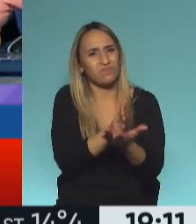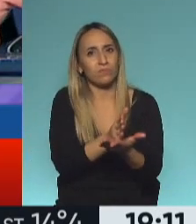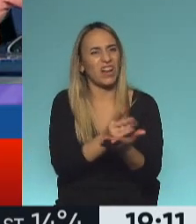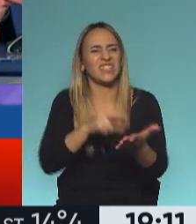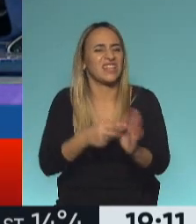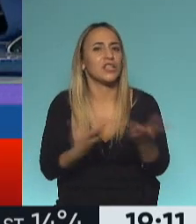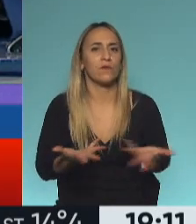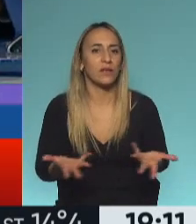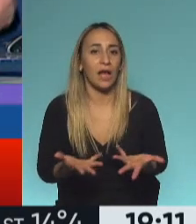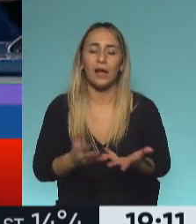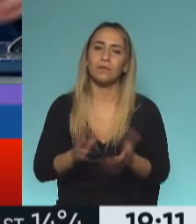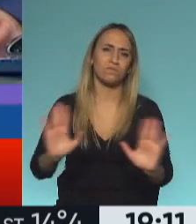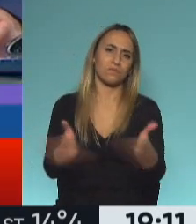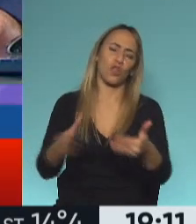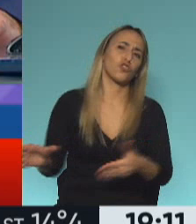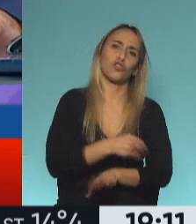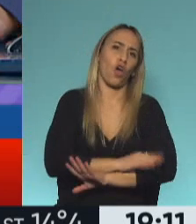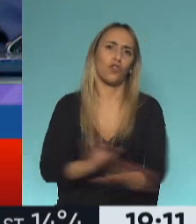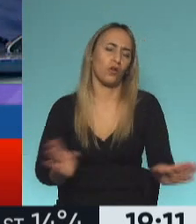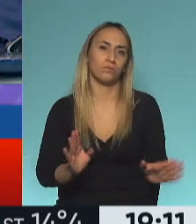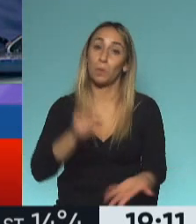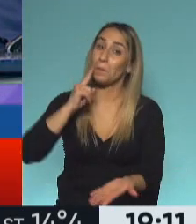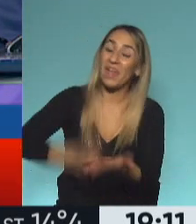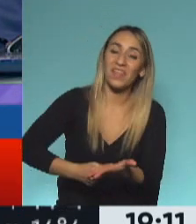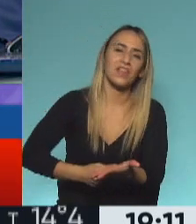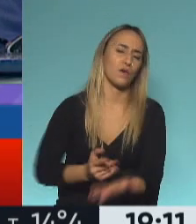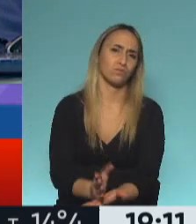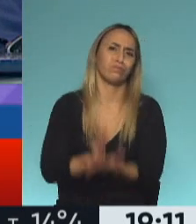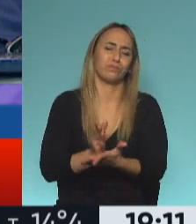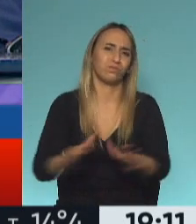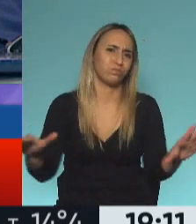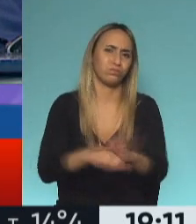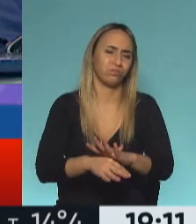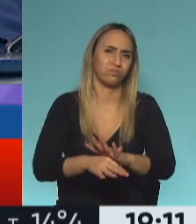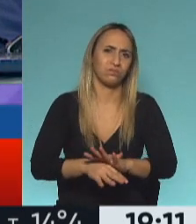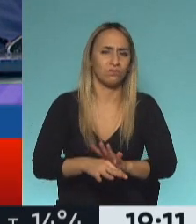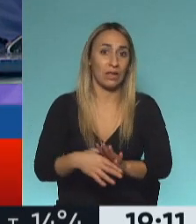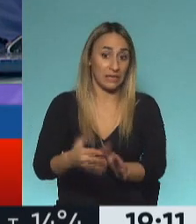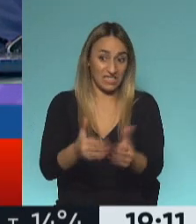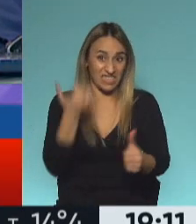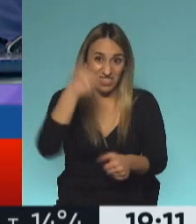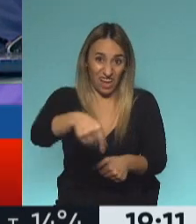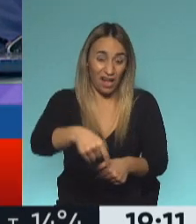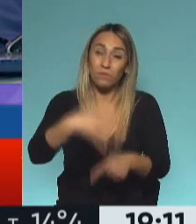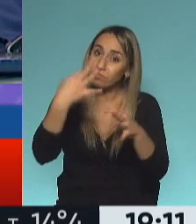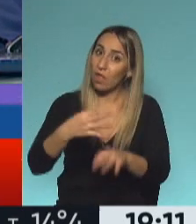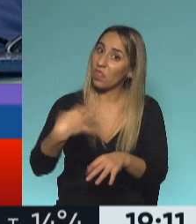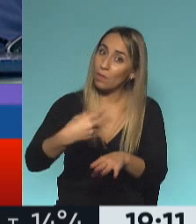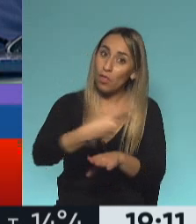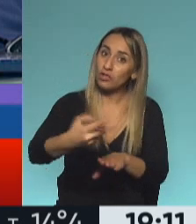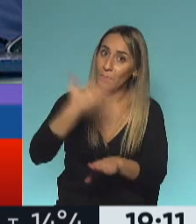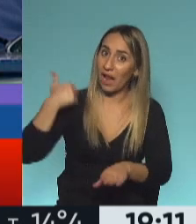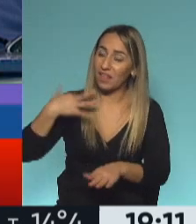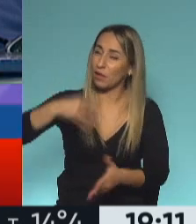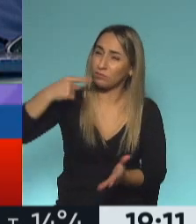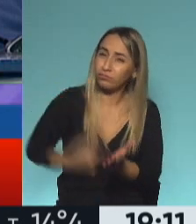Usted es más... Todo. Todo. Le digo que la medida tiene que ser drástica y rápida. Y le digo, habría que haberla hecho hace 2 semanas atrás.